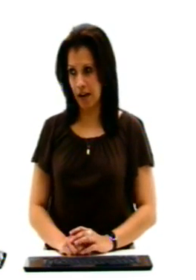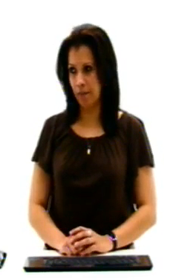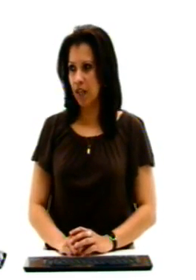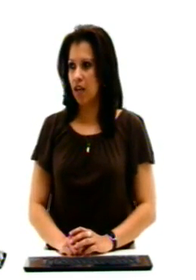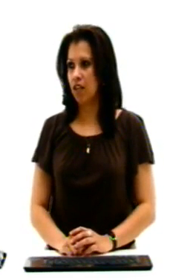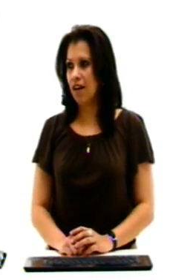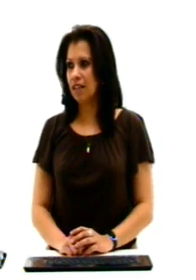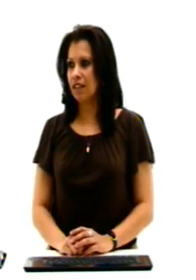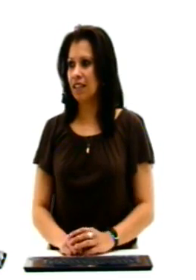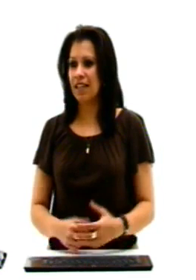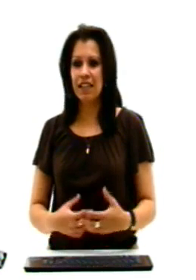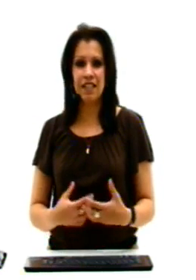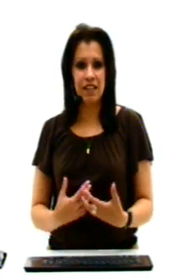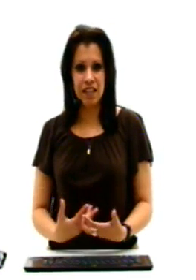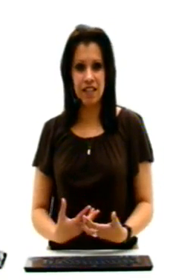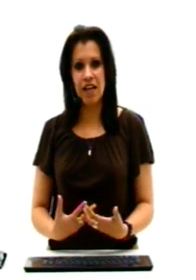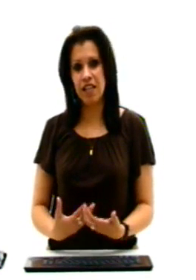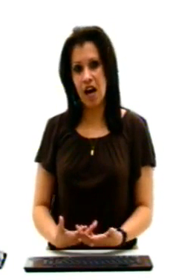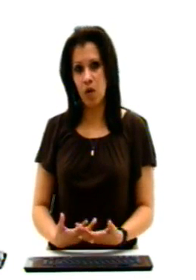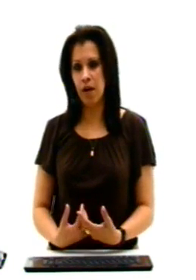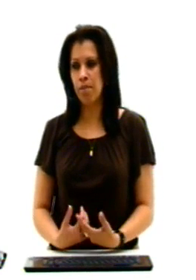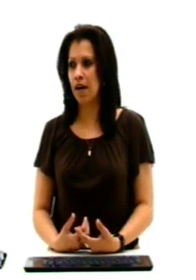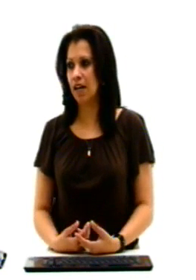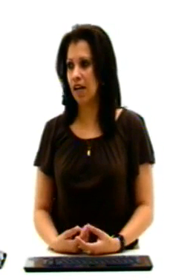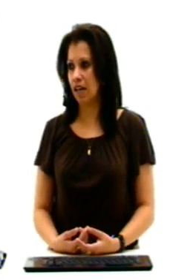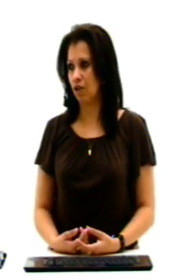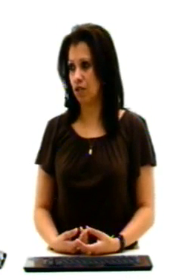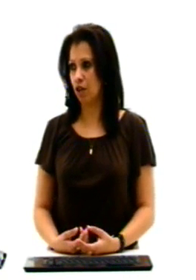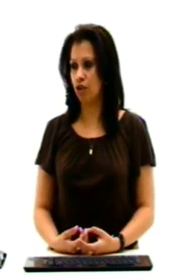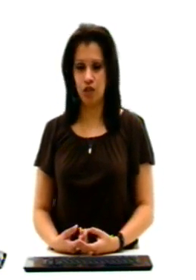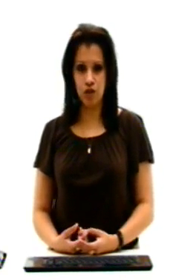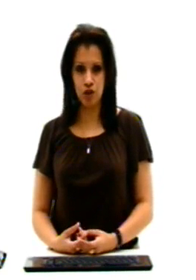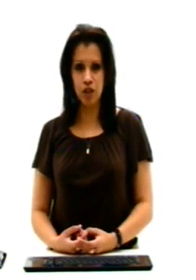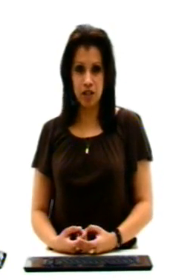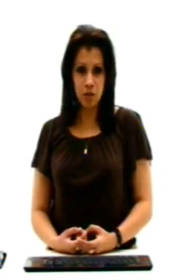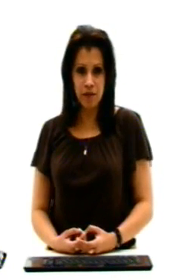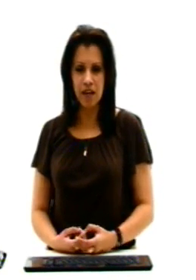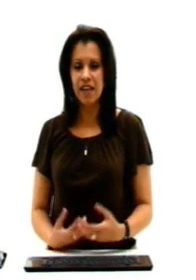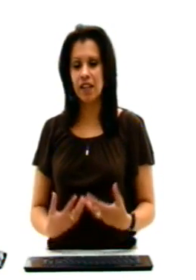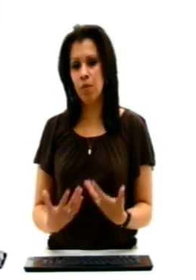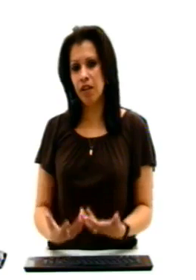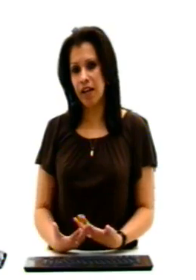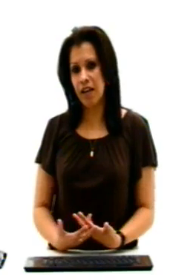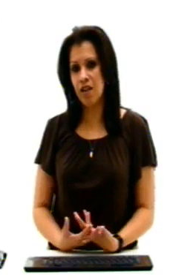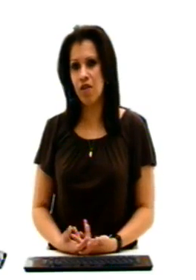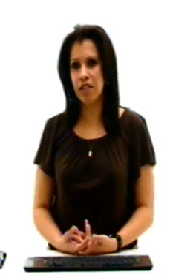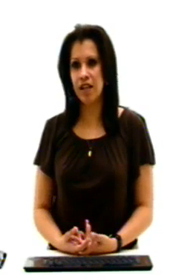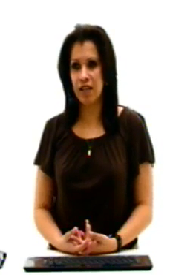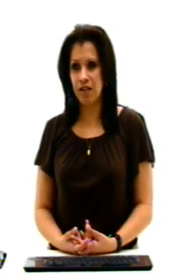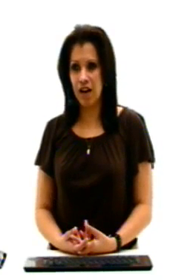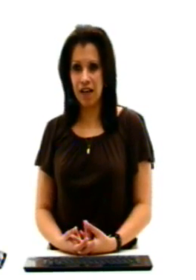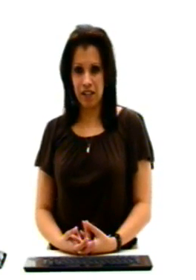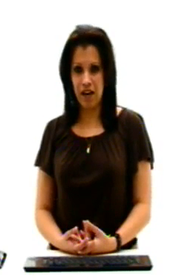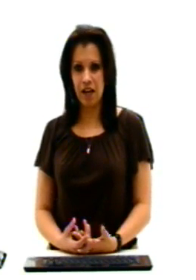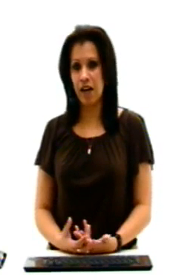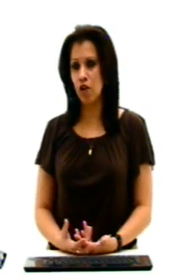colonial y va a tener gran trascendencia y auge para e los siglos XVI y XIX Qué tipo de ganado es el